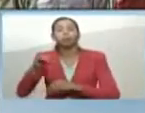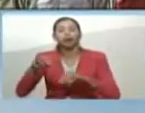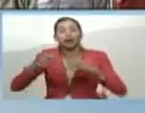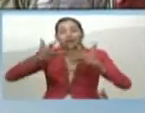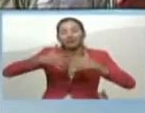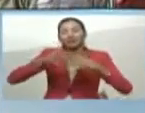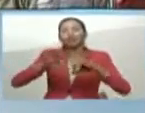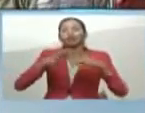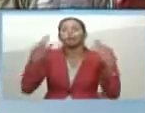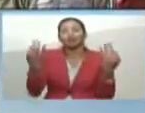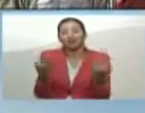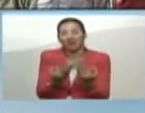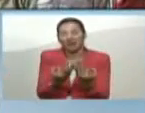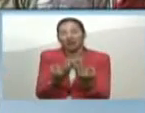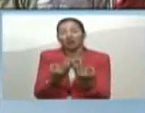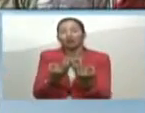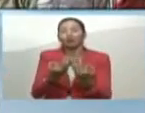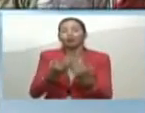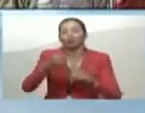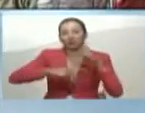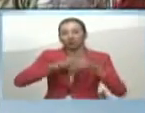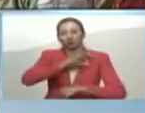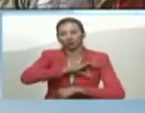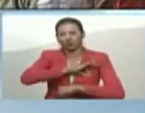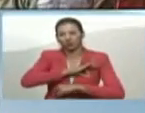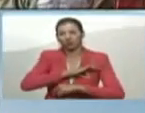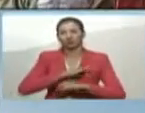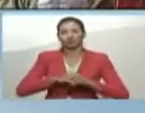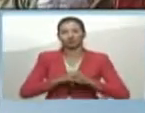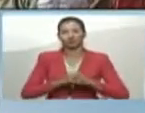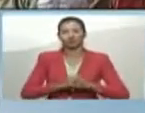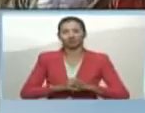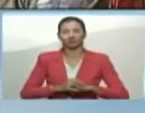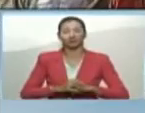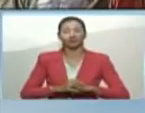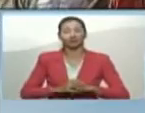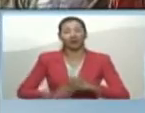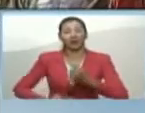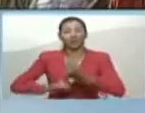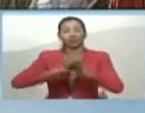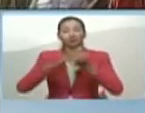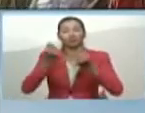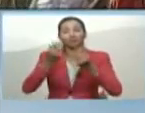y de producción social a través de emprendimientos y financiamientos